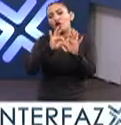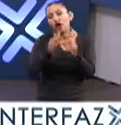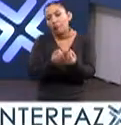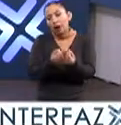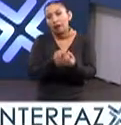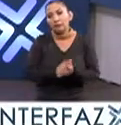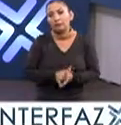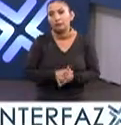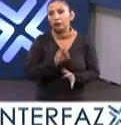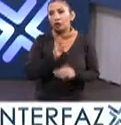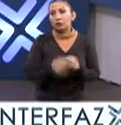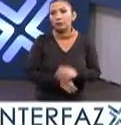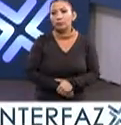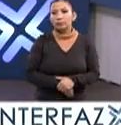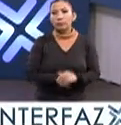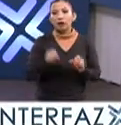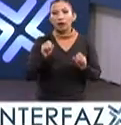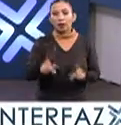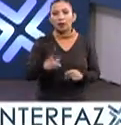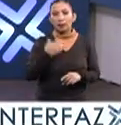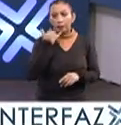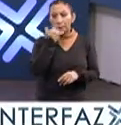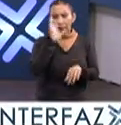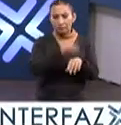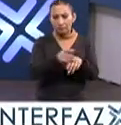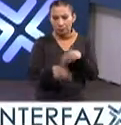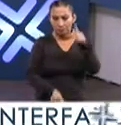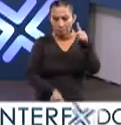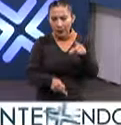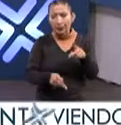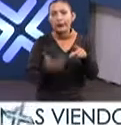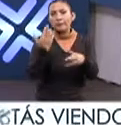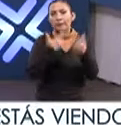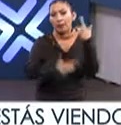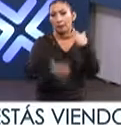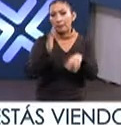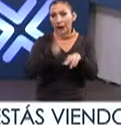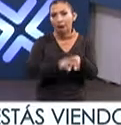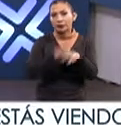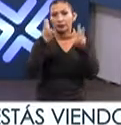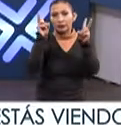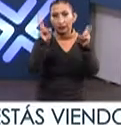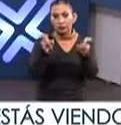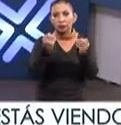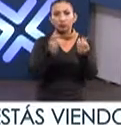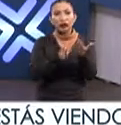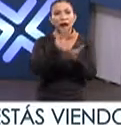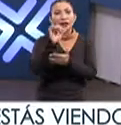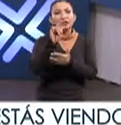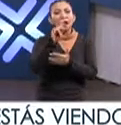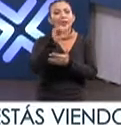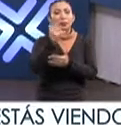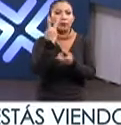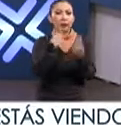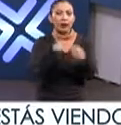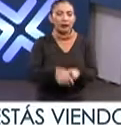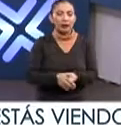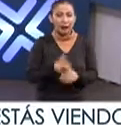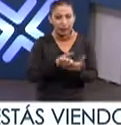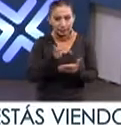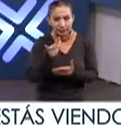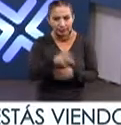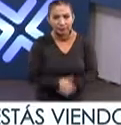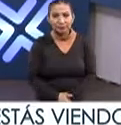hace Muy todo bien. esto. Correcto. Bueno, si nos lo permites, vamos a hacer una pausa y regresamos con más temas. Muchísimas gracias, Sandra, por haber estado con nosotros.